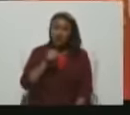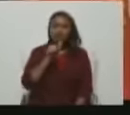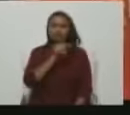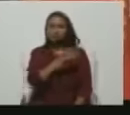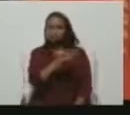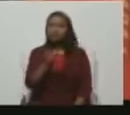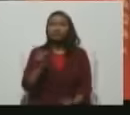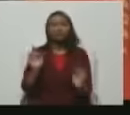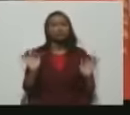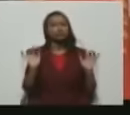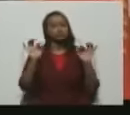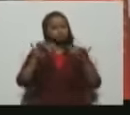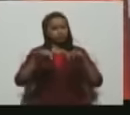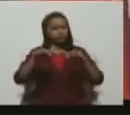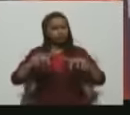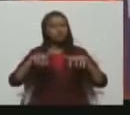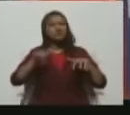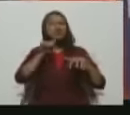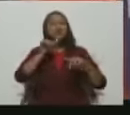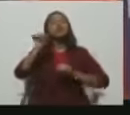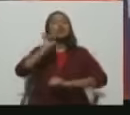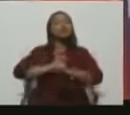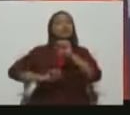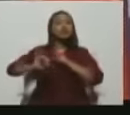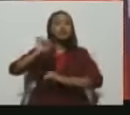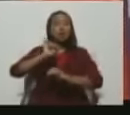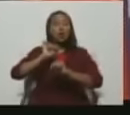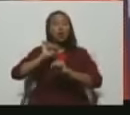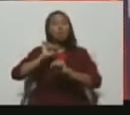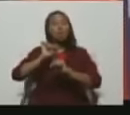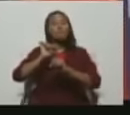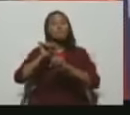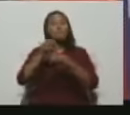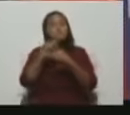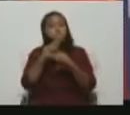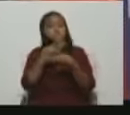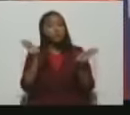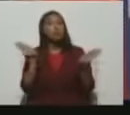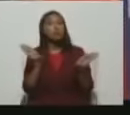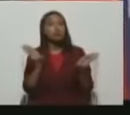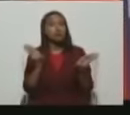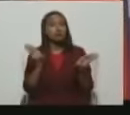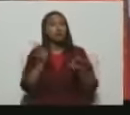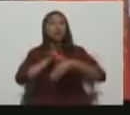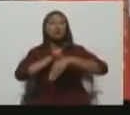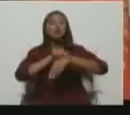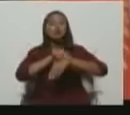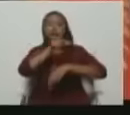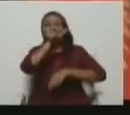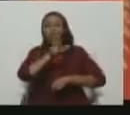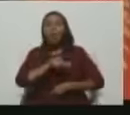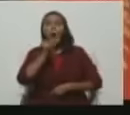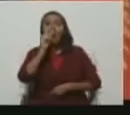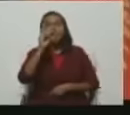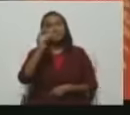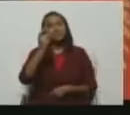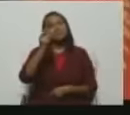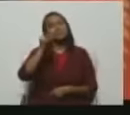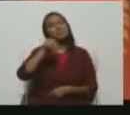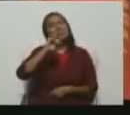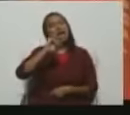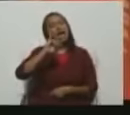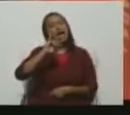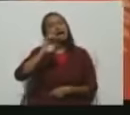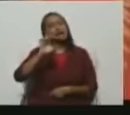nuestro defensor público general, como está desplegado toda la defensa pública, doctor Daniel Ramírez Herrera. Un